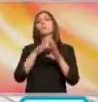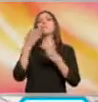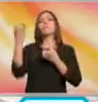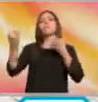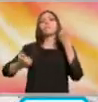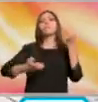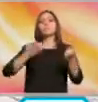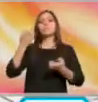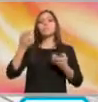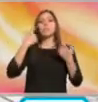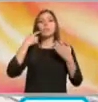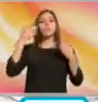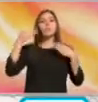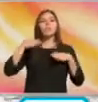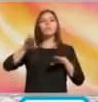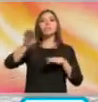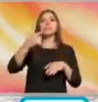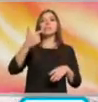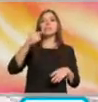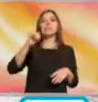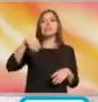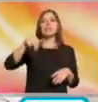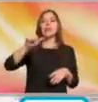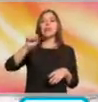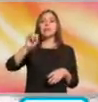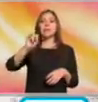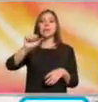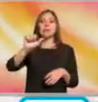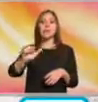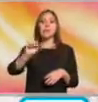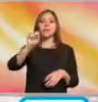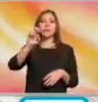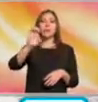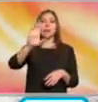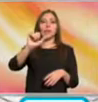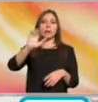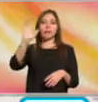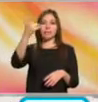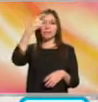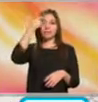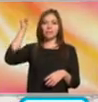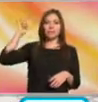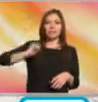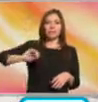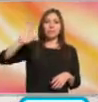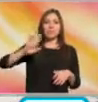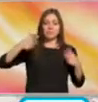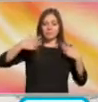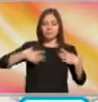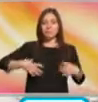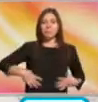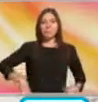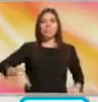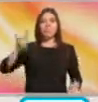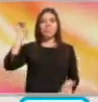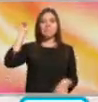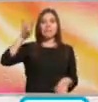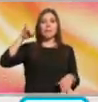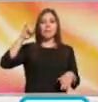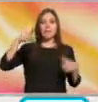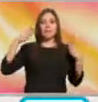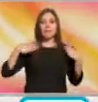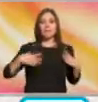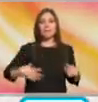se acuerda de eso, de cómo hacían antes con sus pijamas? Y eso, tío Alberto, usted sí sabe cómo no. Y